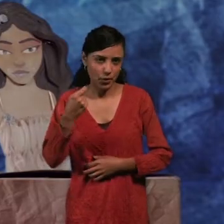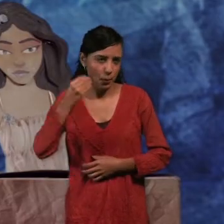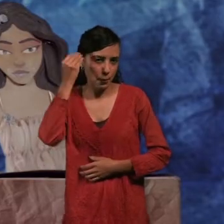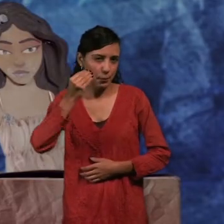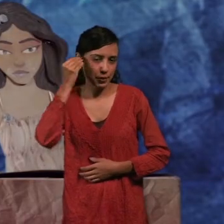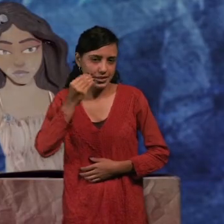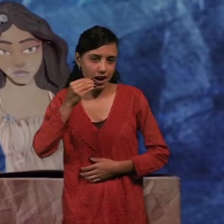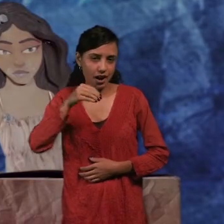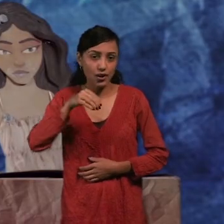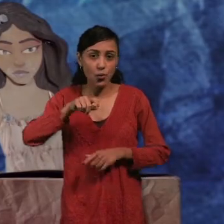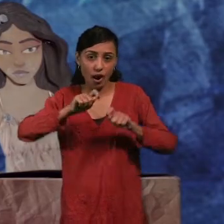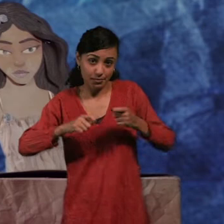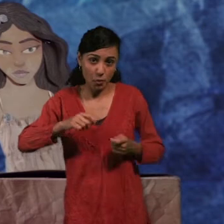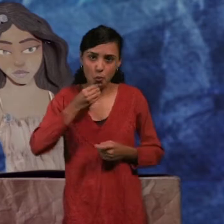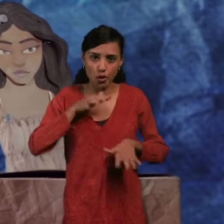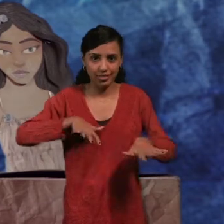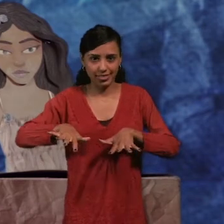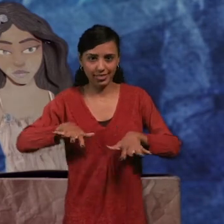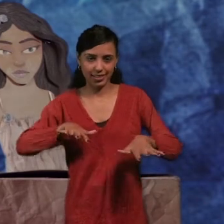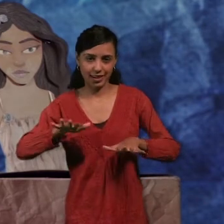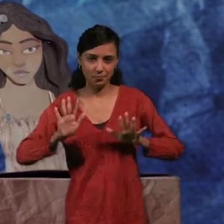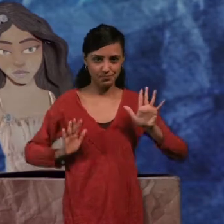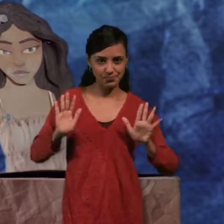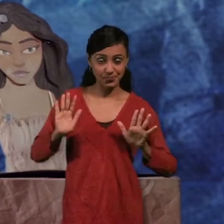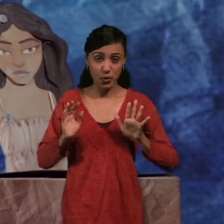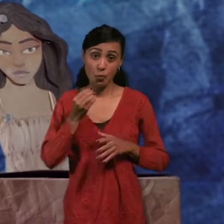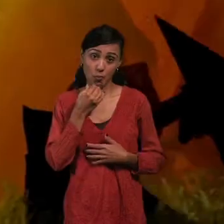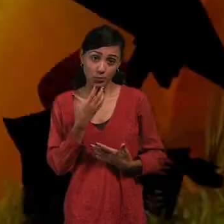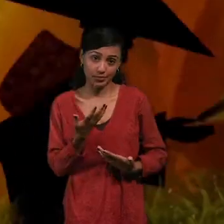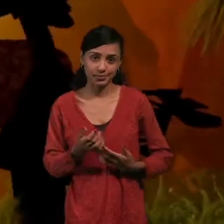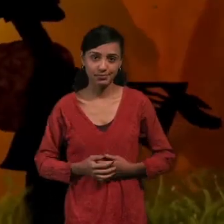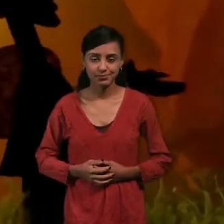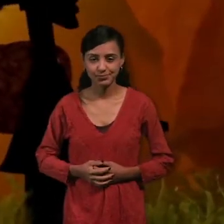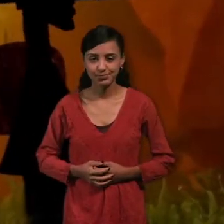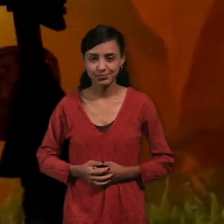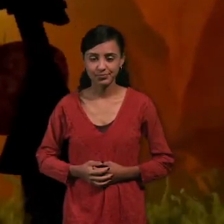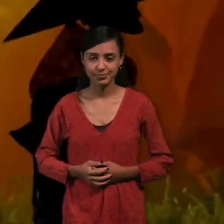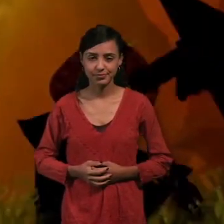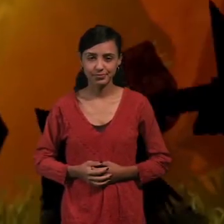nuestra marioneta tiene que ser articulada para poder generar en ella movimiento.